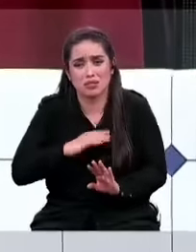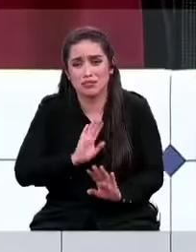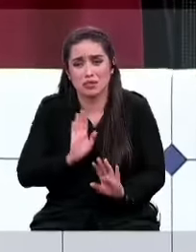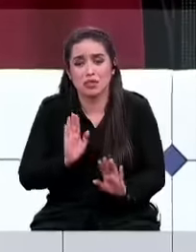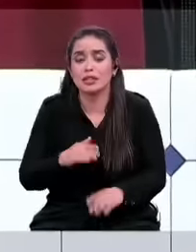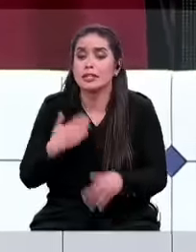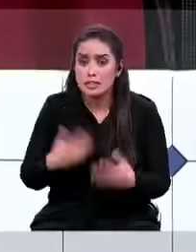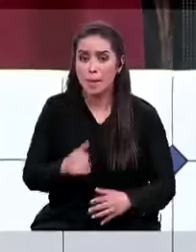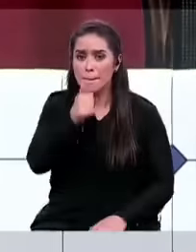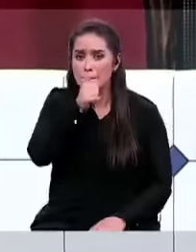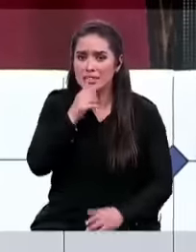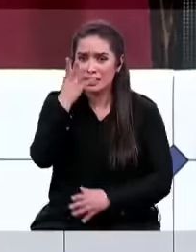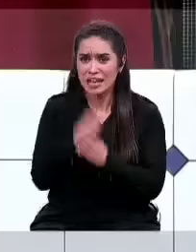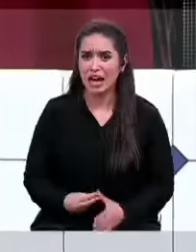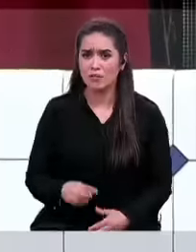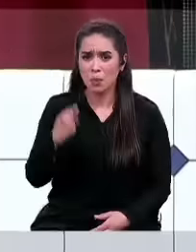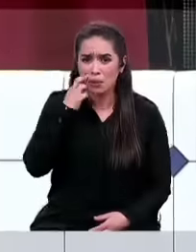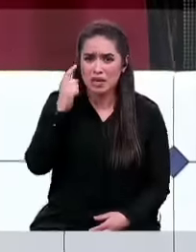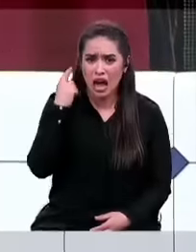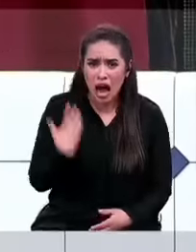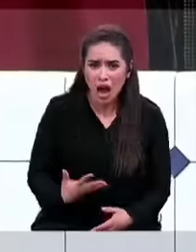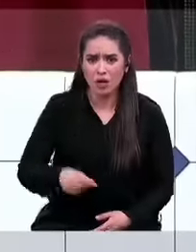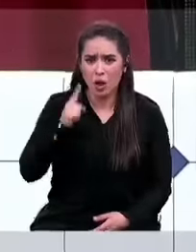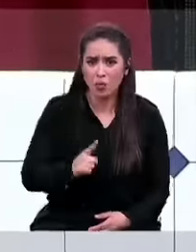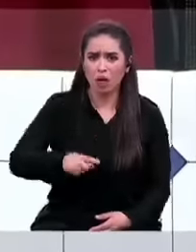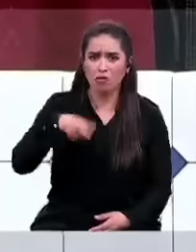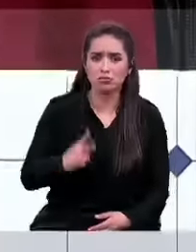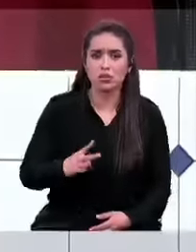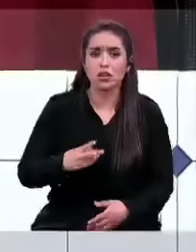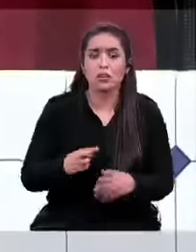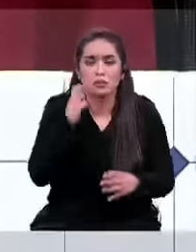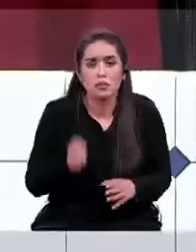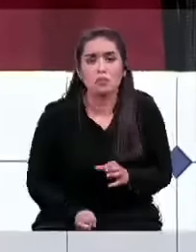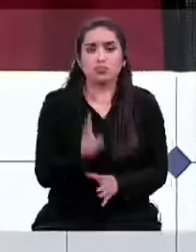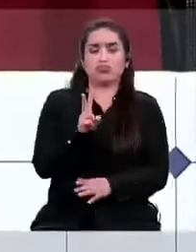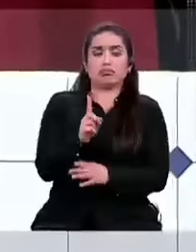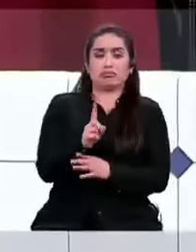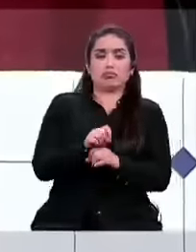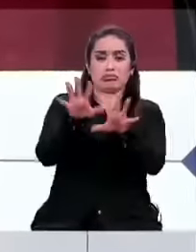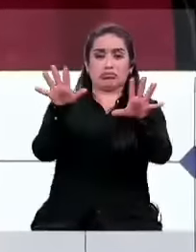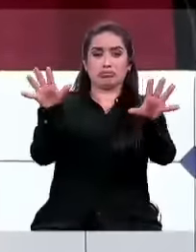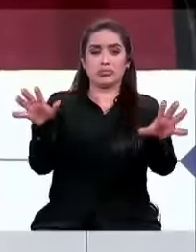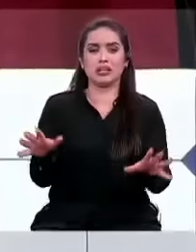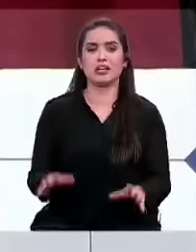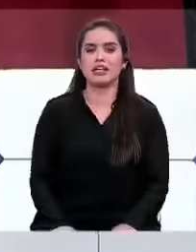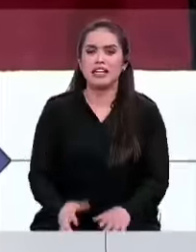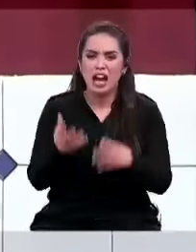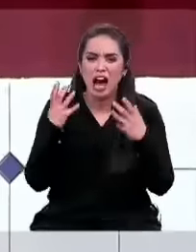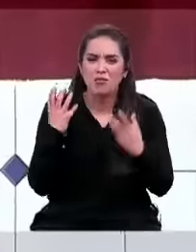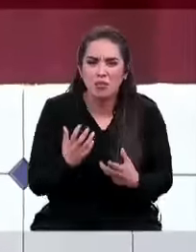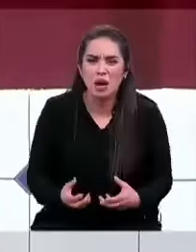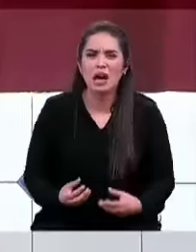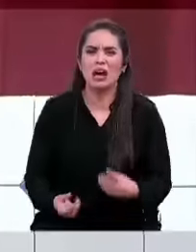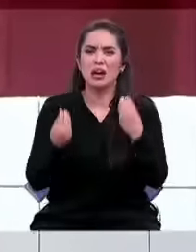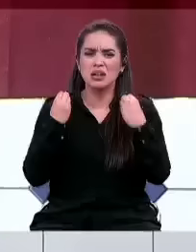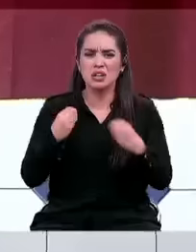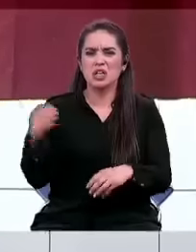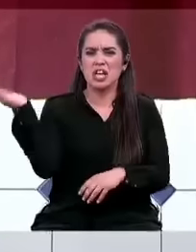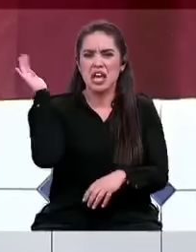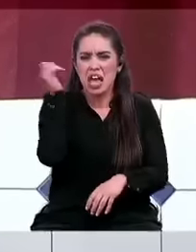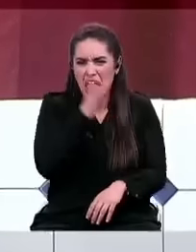¡Haz pipí ahora! ¡A la una! Ya. ¡A las dos! Ya. ¡A las tres! ¡Ya! ¡Ah! ¡Chingue! ¿Qué pasa, chingue?